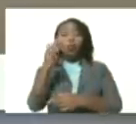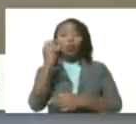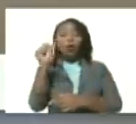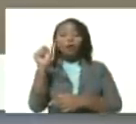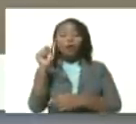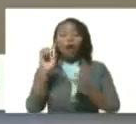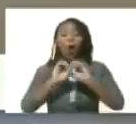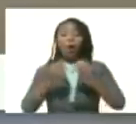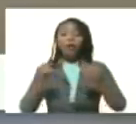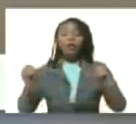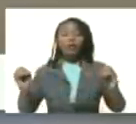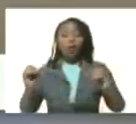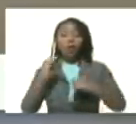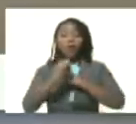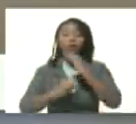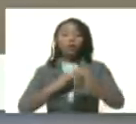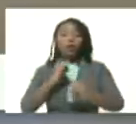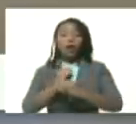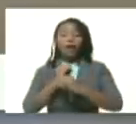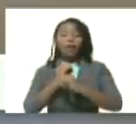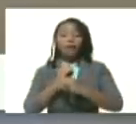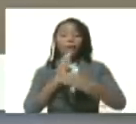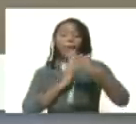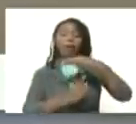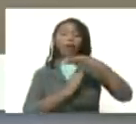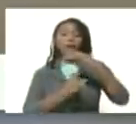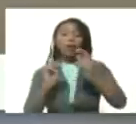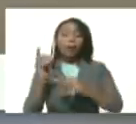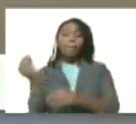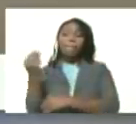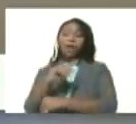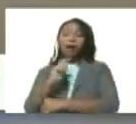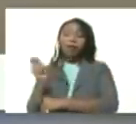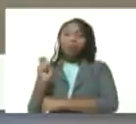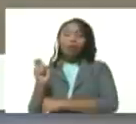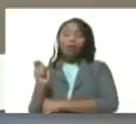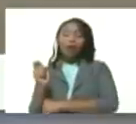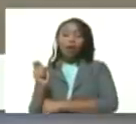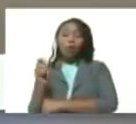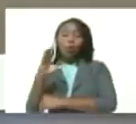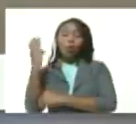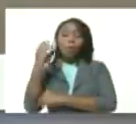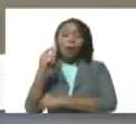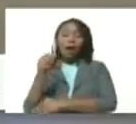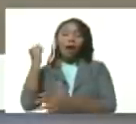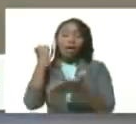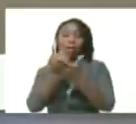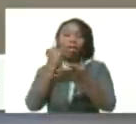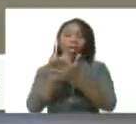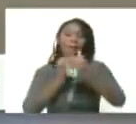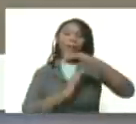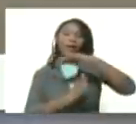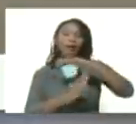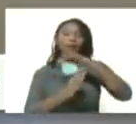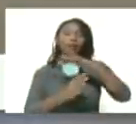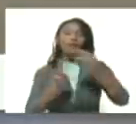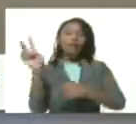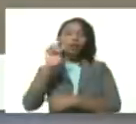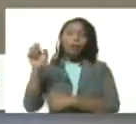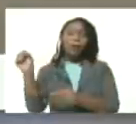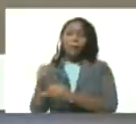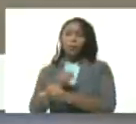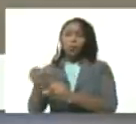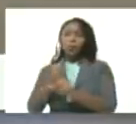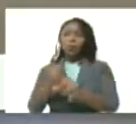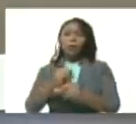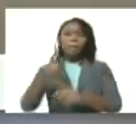Internacional de Migrantes. Fueron a darle más dinero a Colombia para que asesinen a los migrantes venezolanos, para que los discriminen, para que